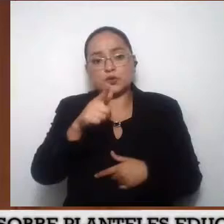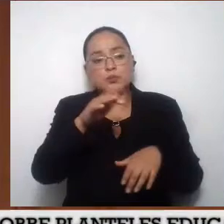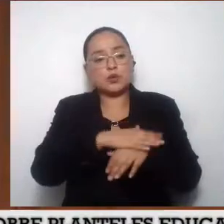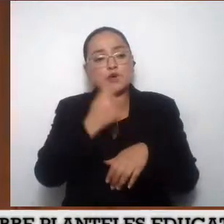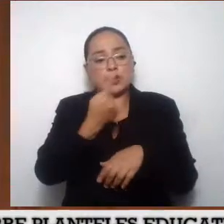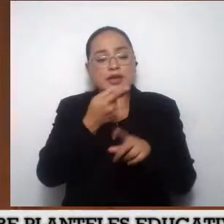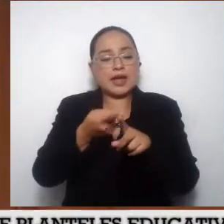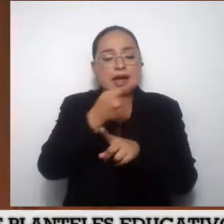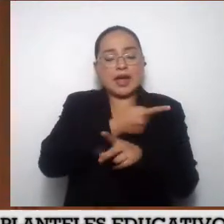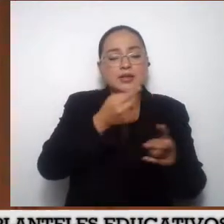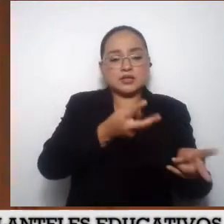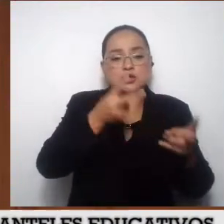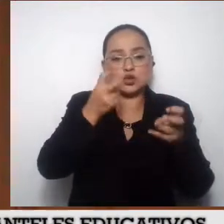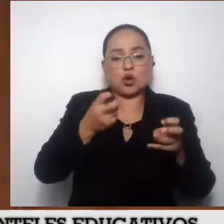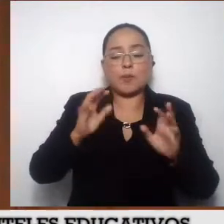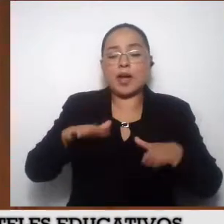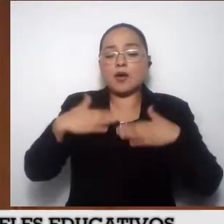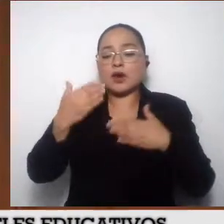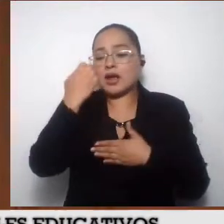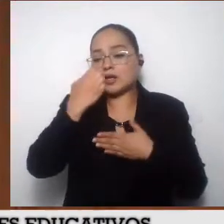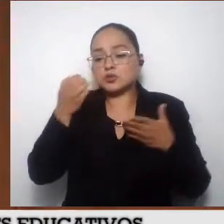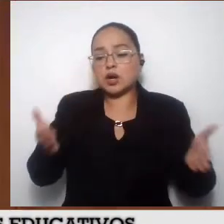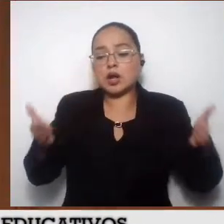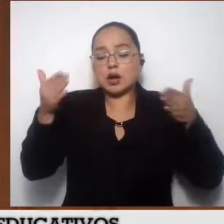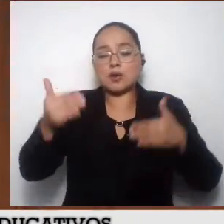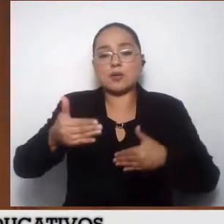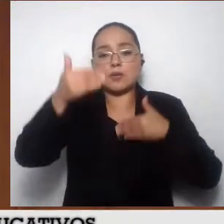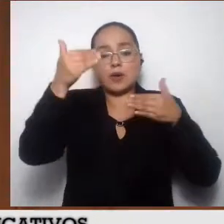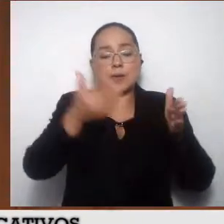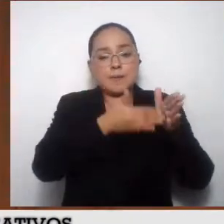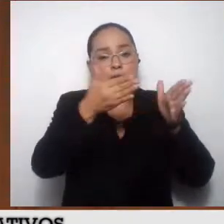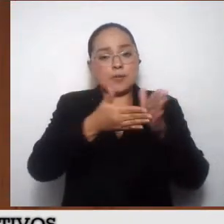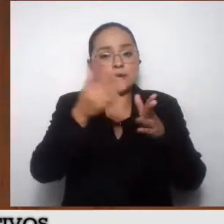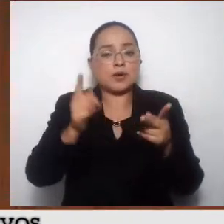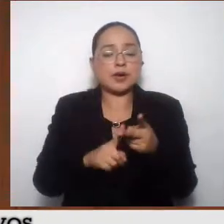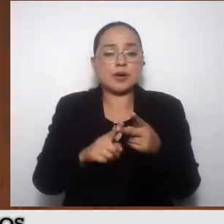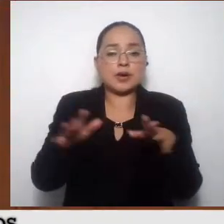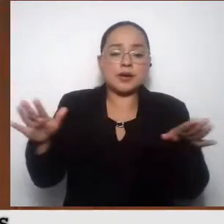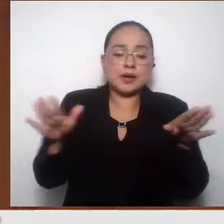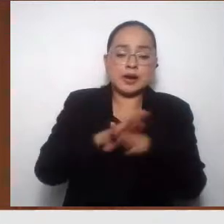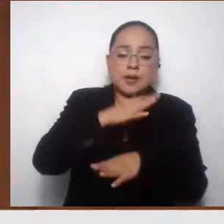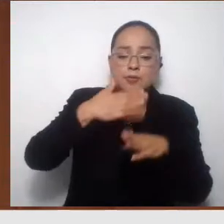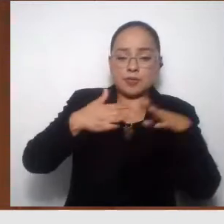barda perimetral, fachada, entrada principal, cambiar mobiliario a butacas.